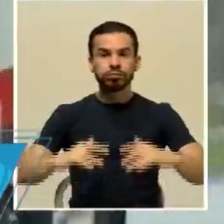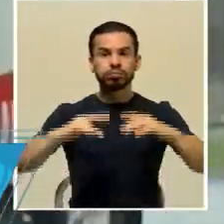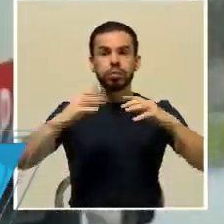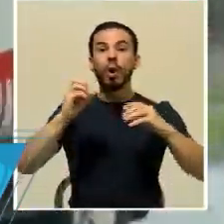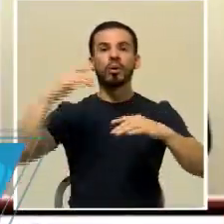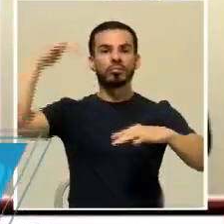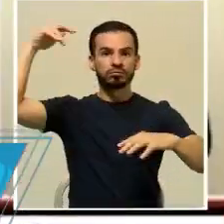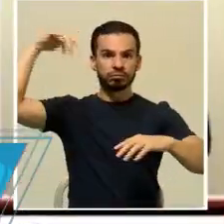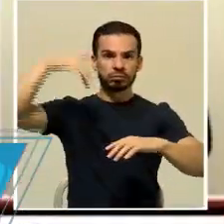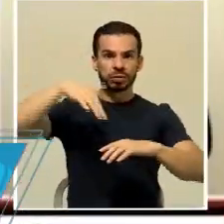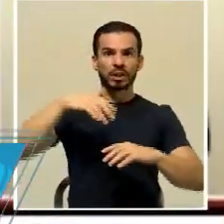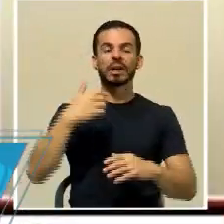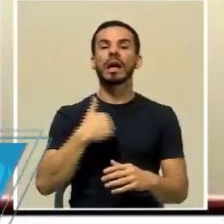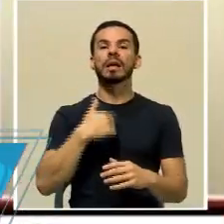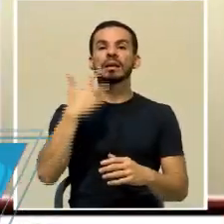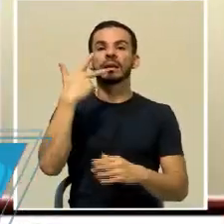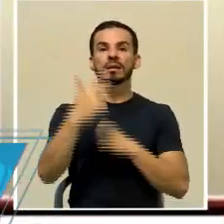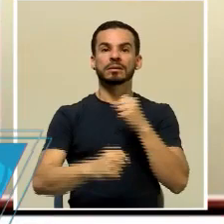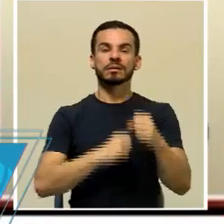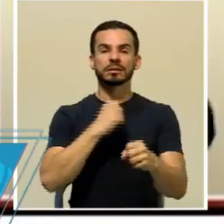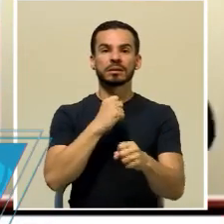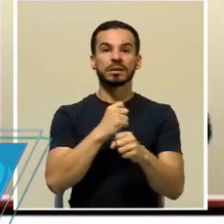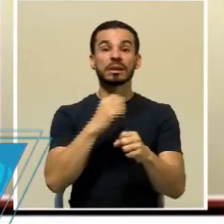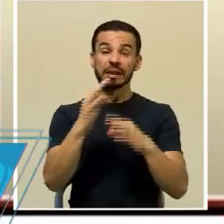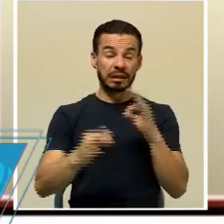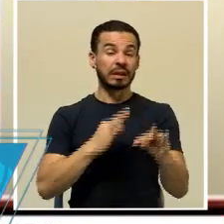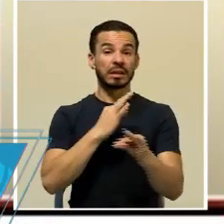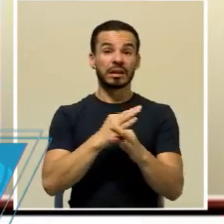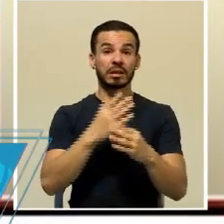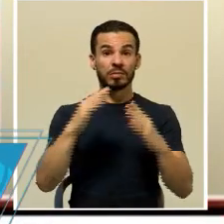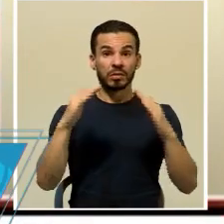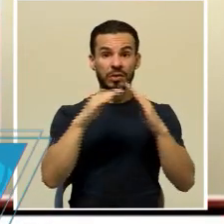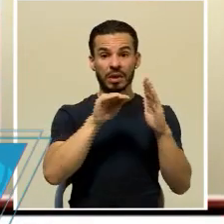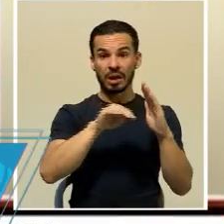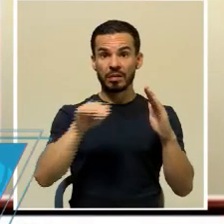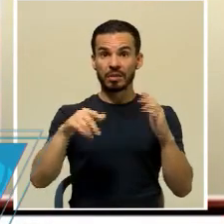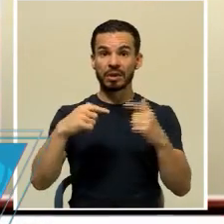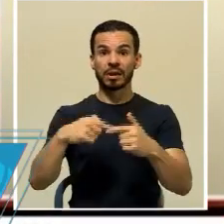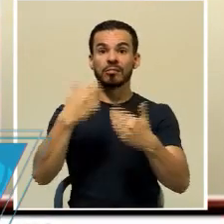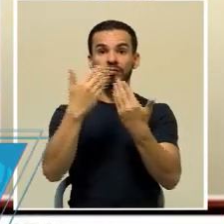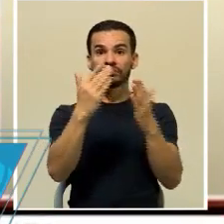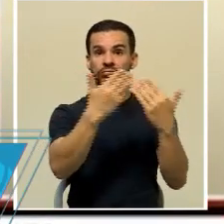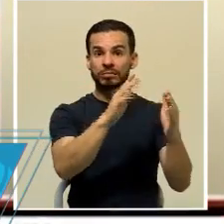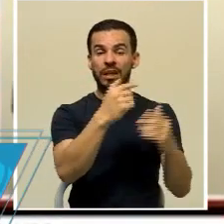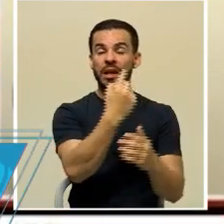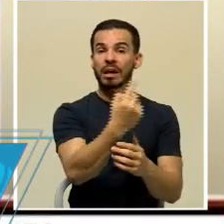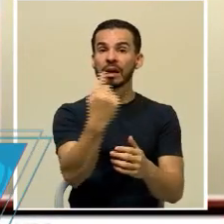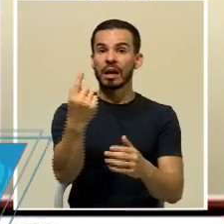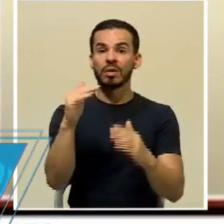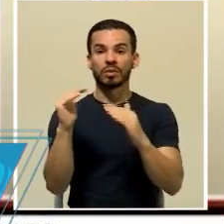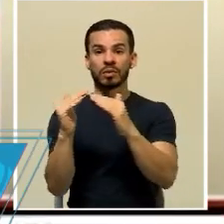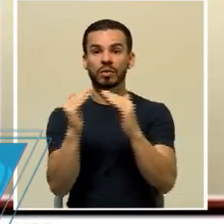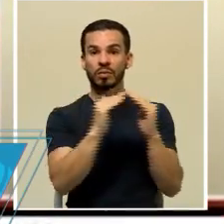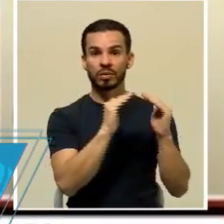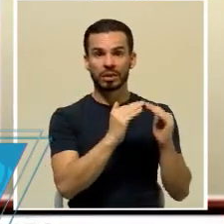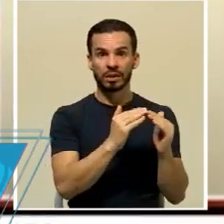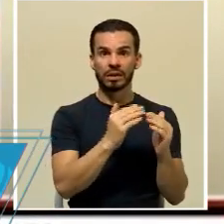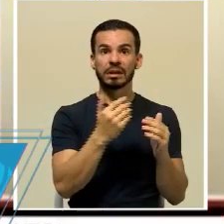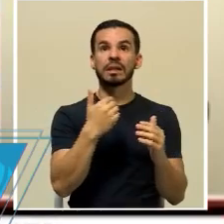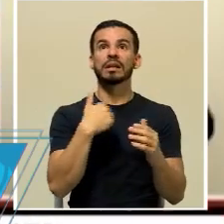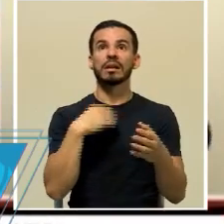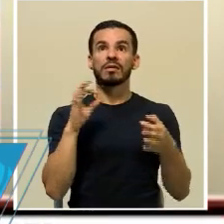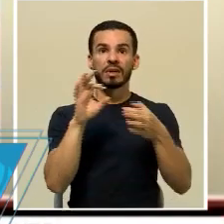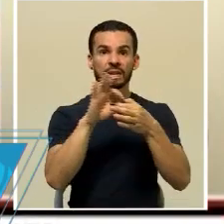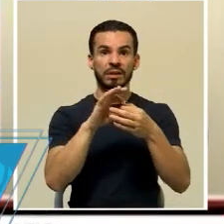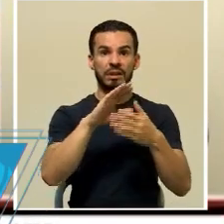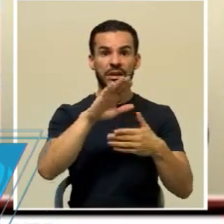deslizamientos. 3 tipos de albergue que habilitar durante las próximas semanas y en cada una de las comunidades. El que tiene que